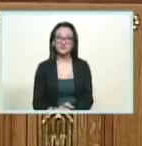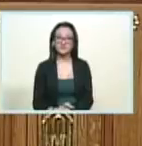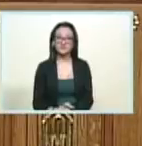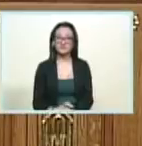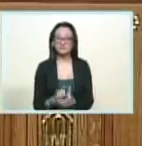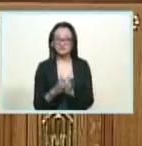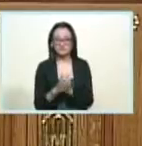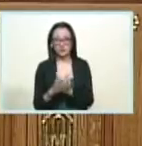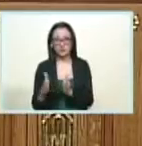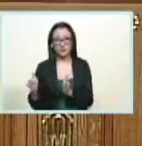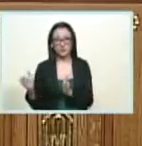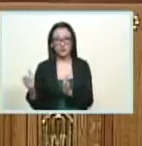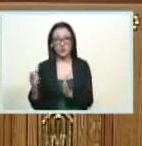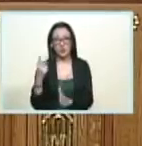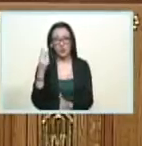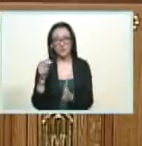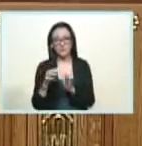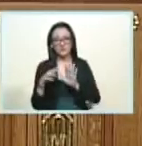para el periodo